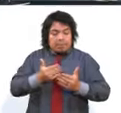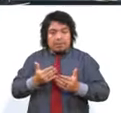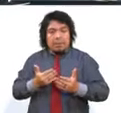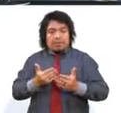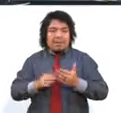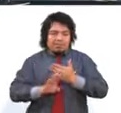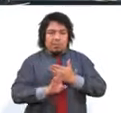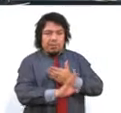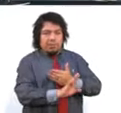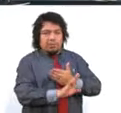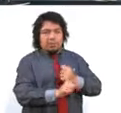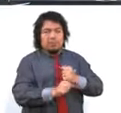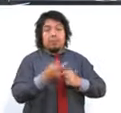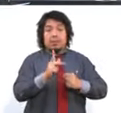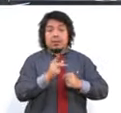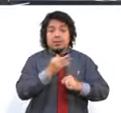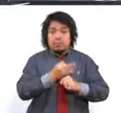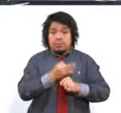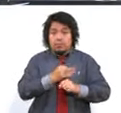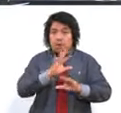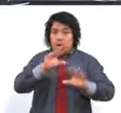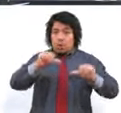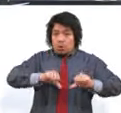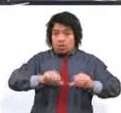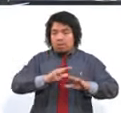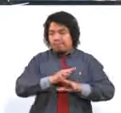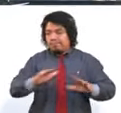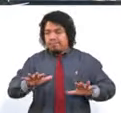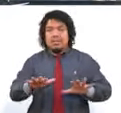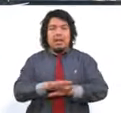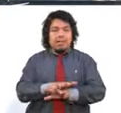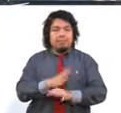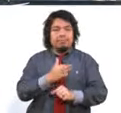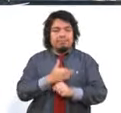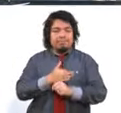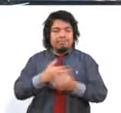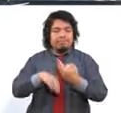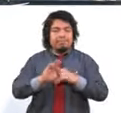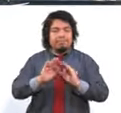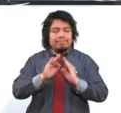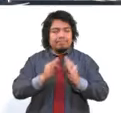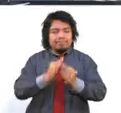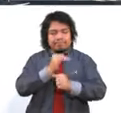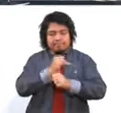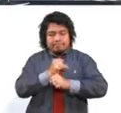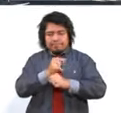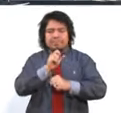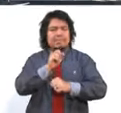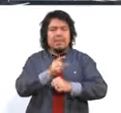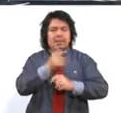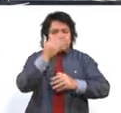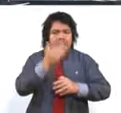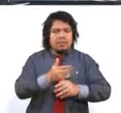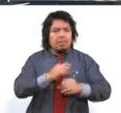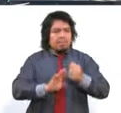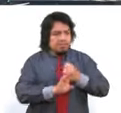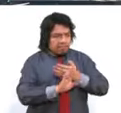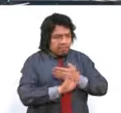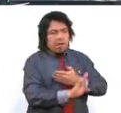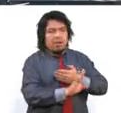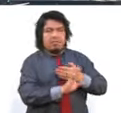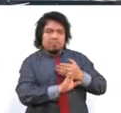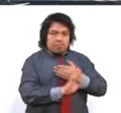acción. Hoy, gracias a la facultad de investigación que tenemos, aunque nuestra esencia sigue siendo